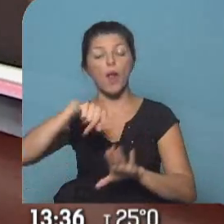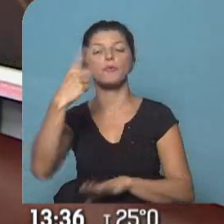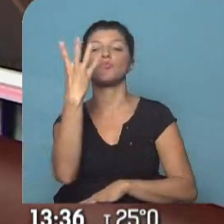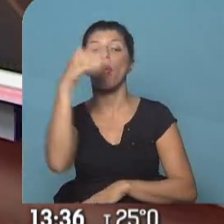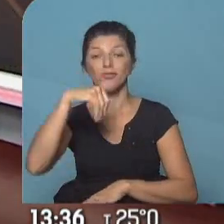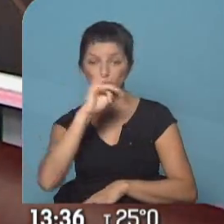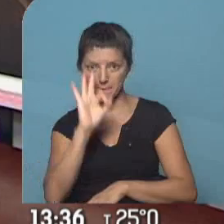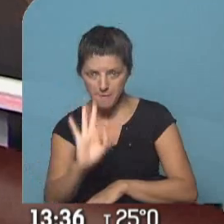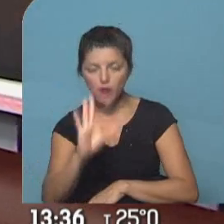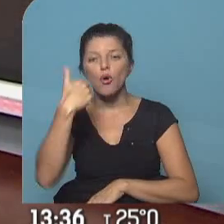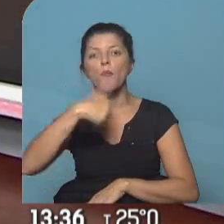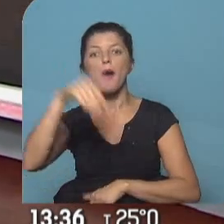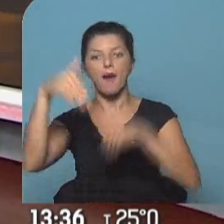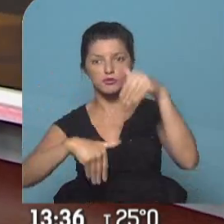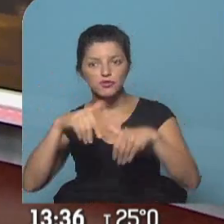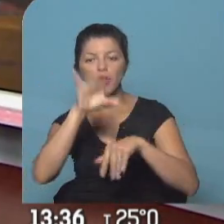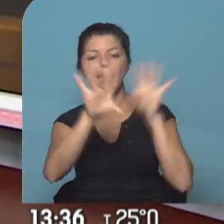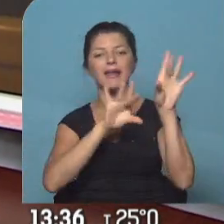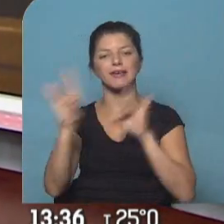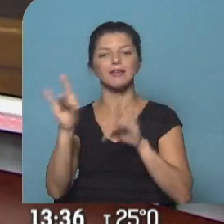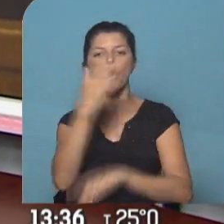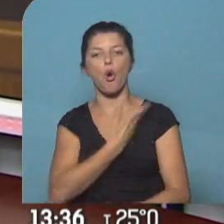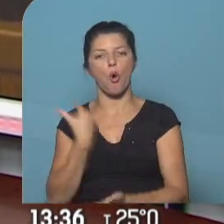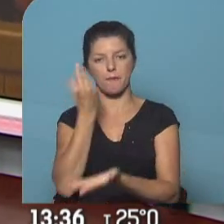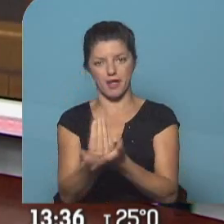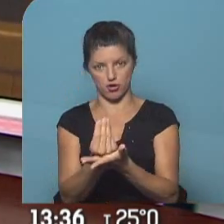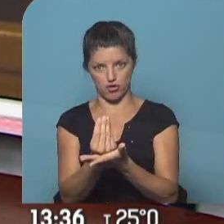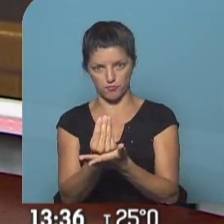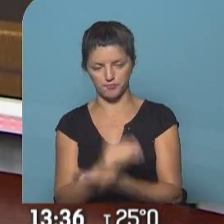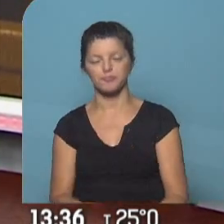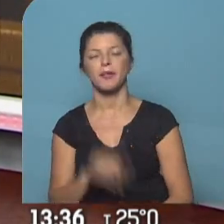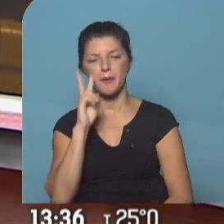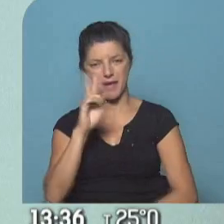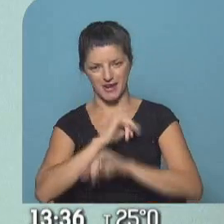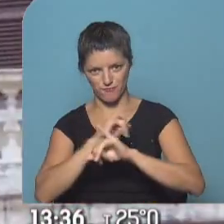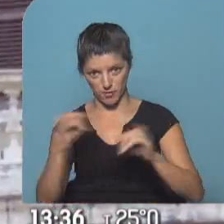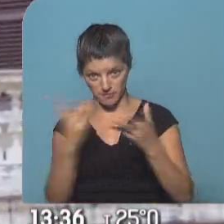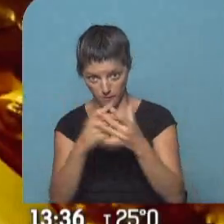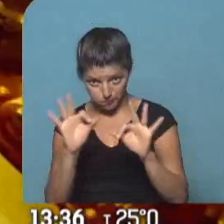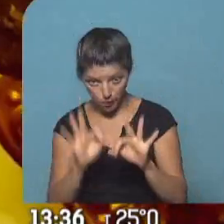una nueva legislatura con el objeto de formar un nuevo gobierno. Vemos el informe y lo analizamos.